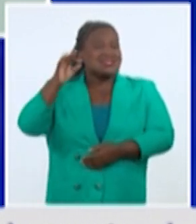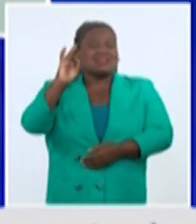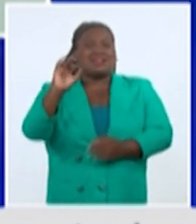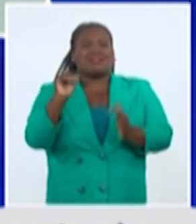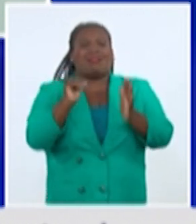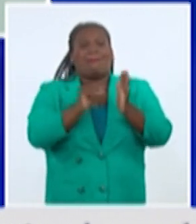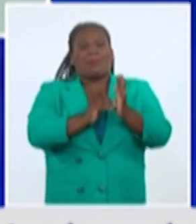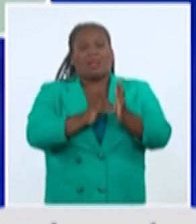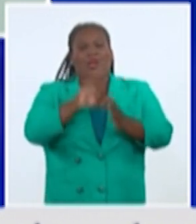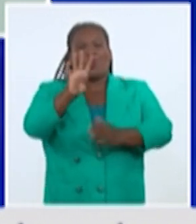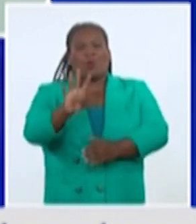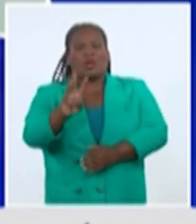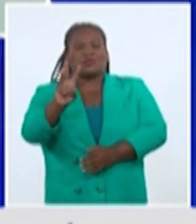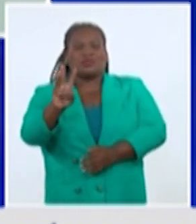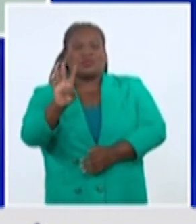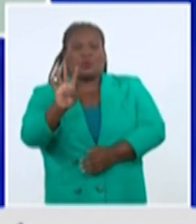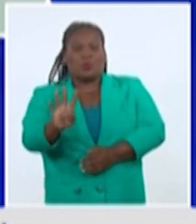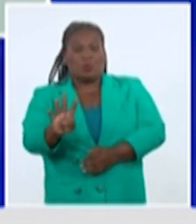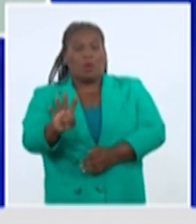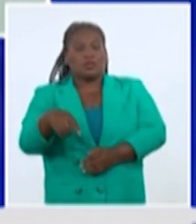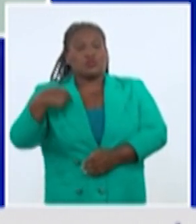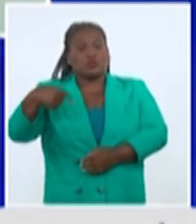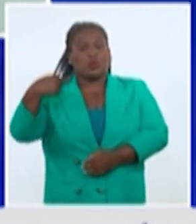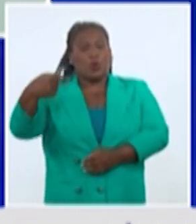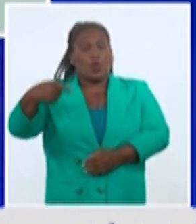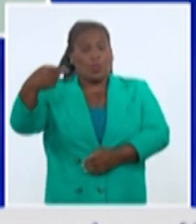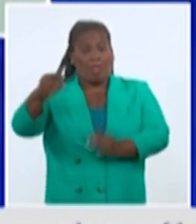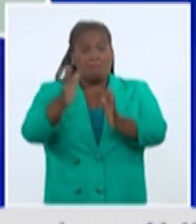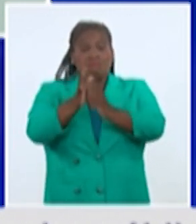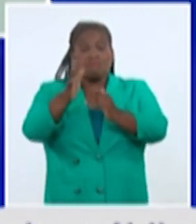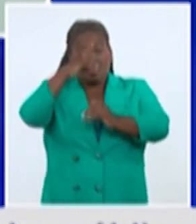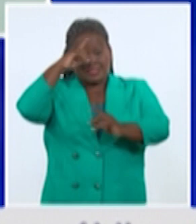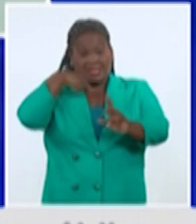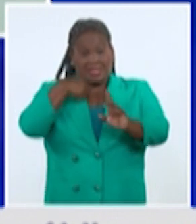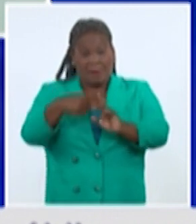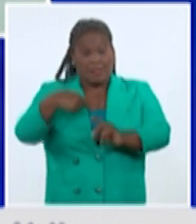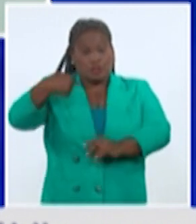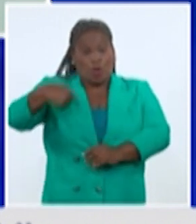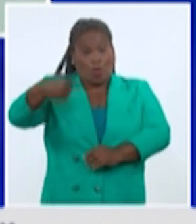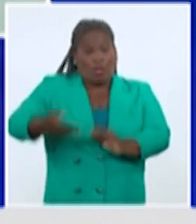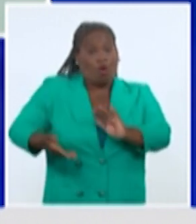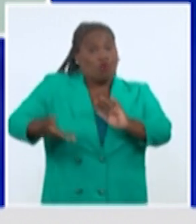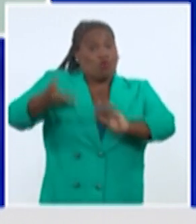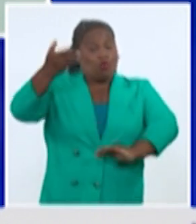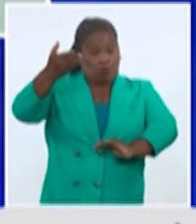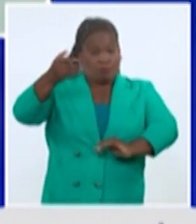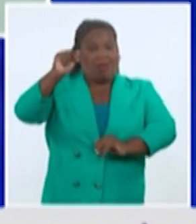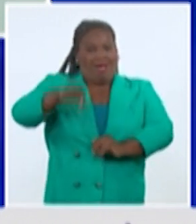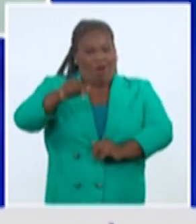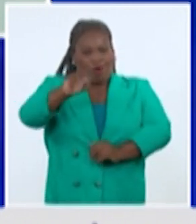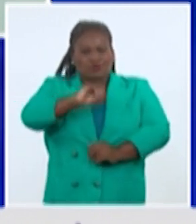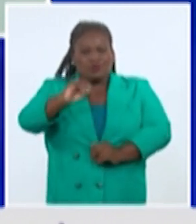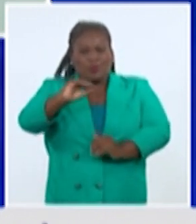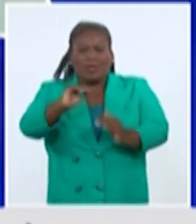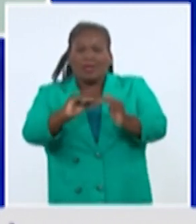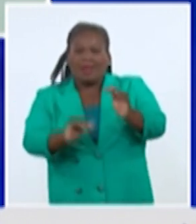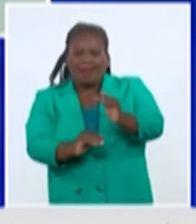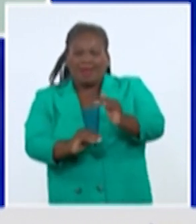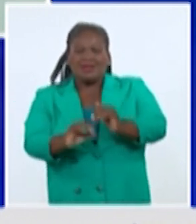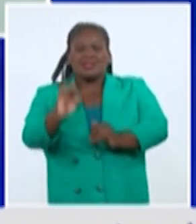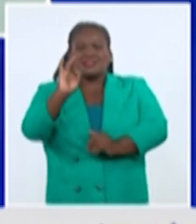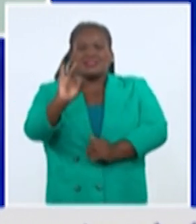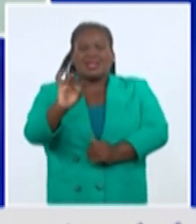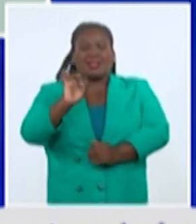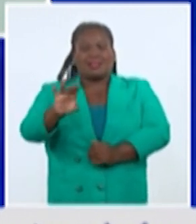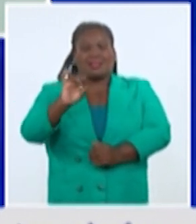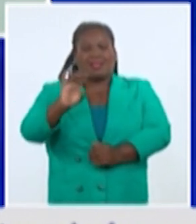7.434 que presentamos diariamente en el mes de septiembre. Y lamentablemente 715